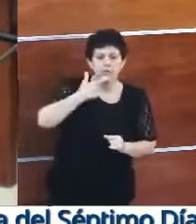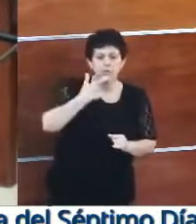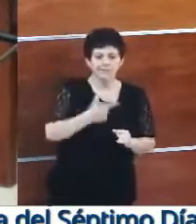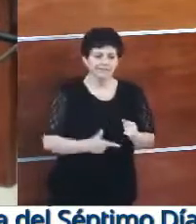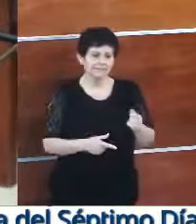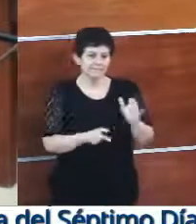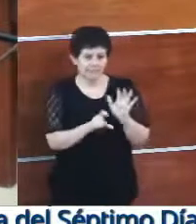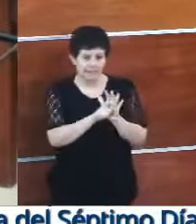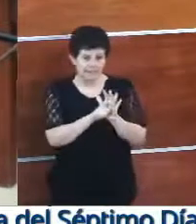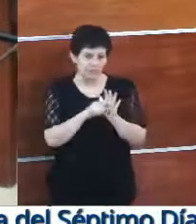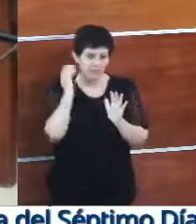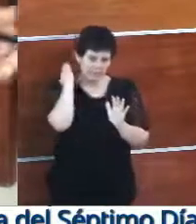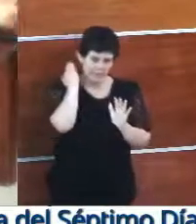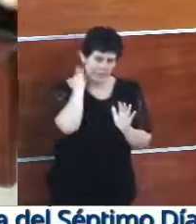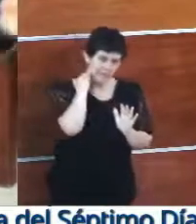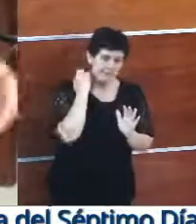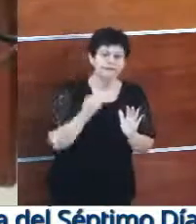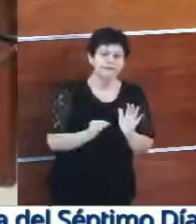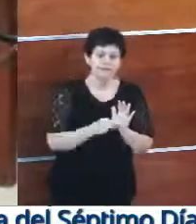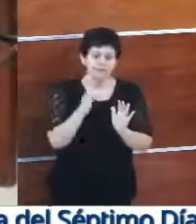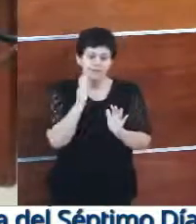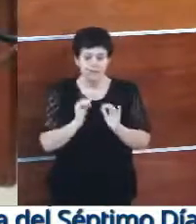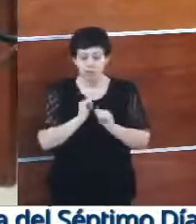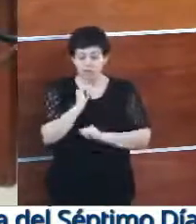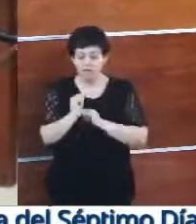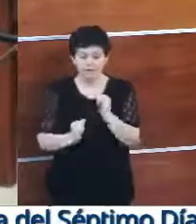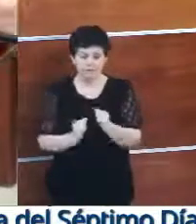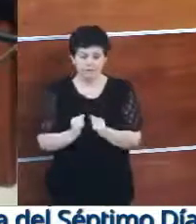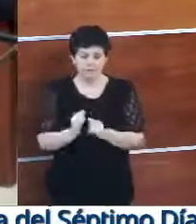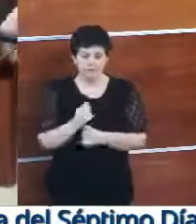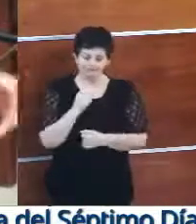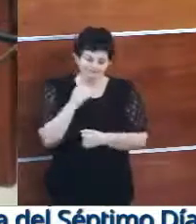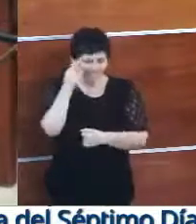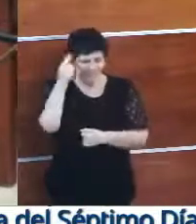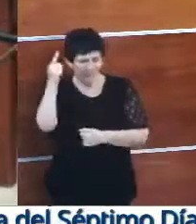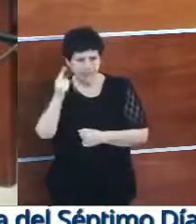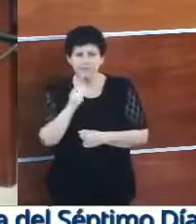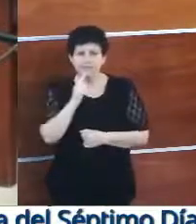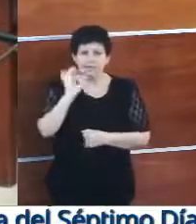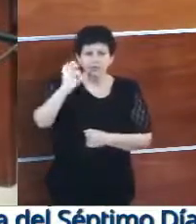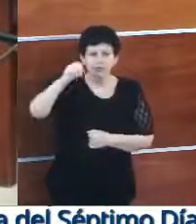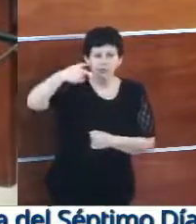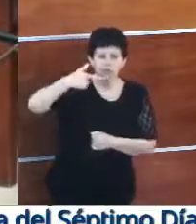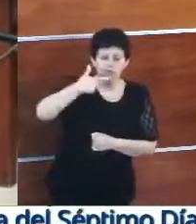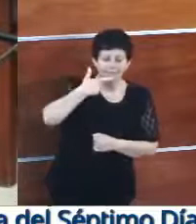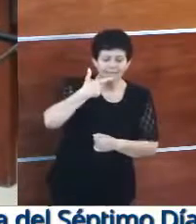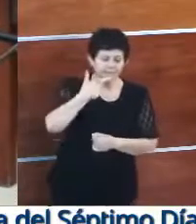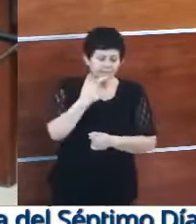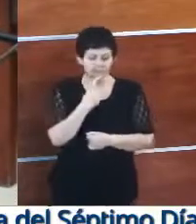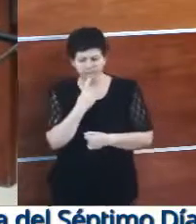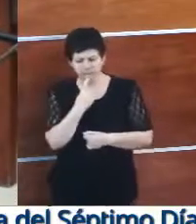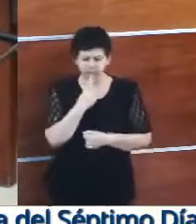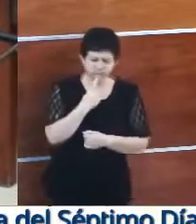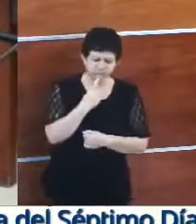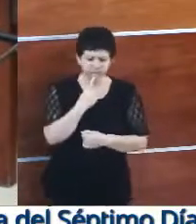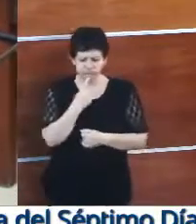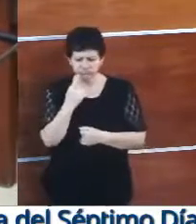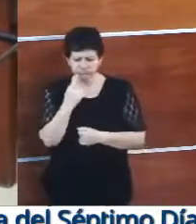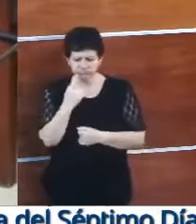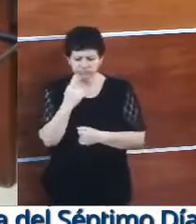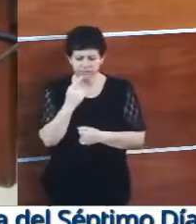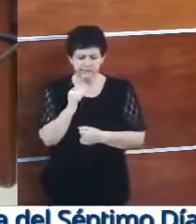Tomás dudaba de que si Jesús era Jesús o era un espíritu y tocó las